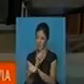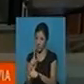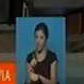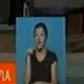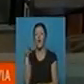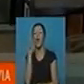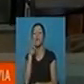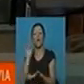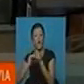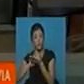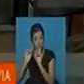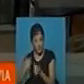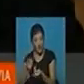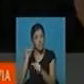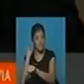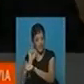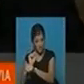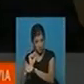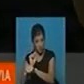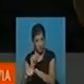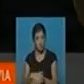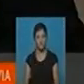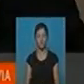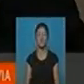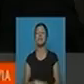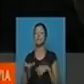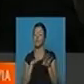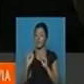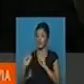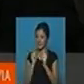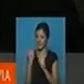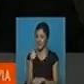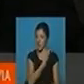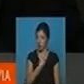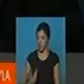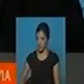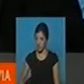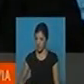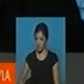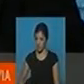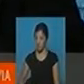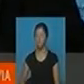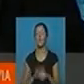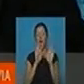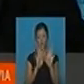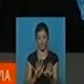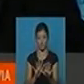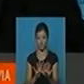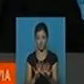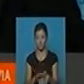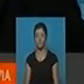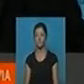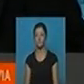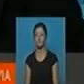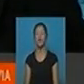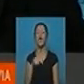su abogado. Es decir, es una situación muy, pero muy incómoda para el gobierno, que no ha podido reaccionar. Ahora, lo que ahora el